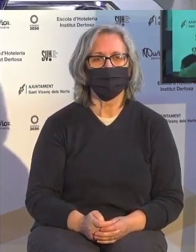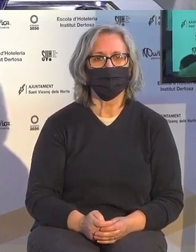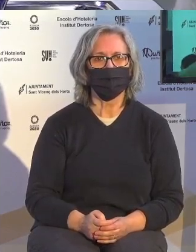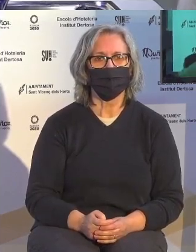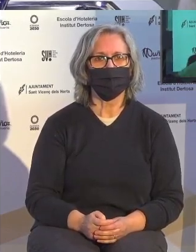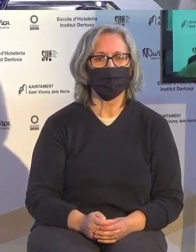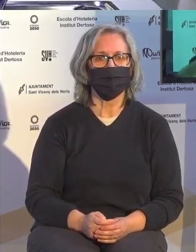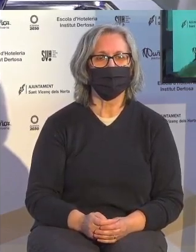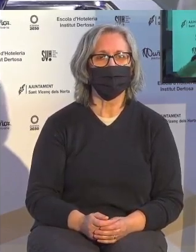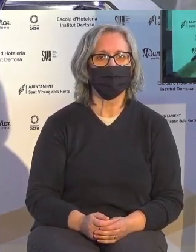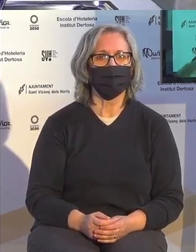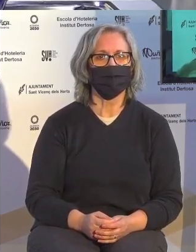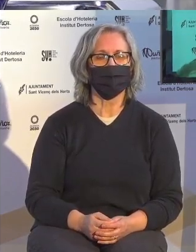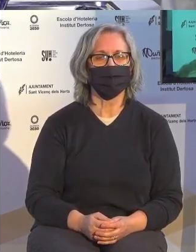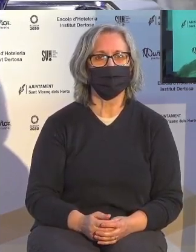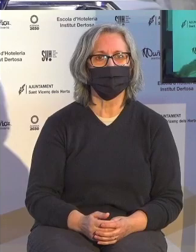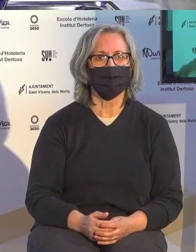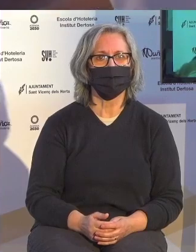pero mi bar